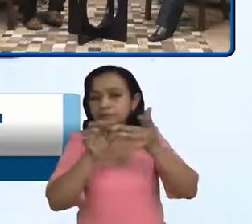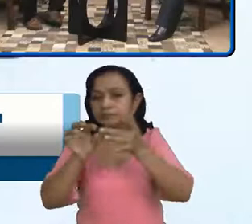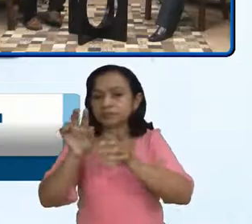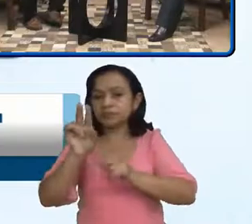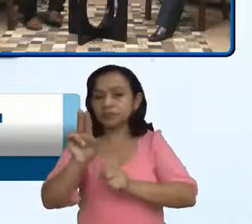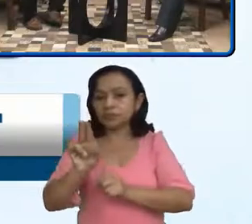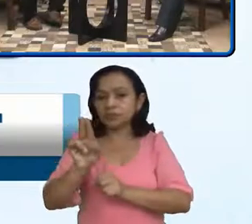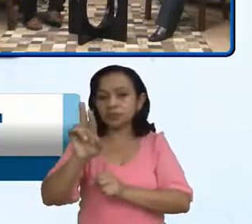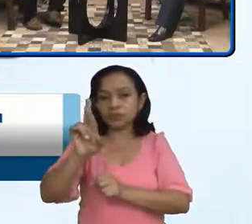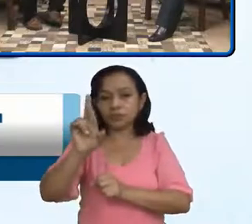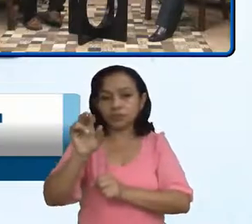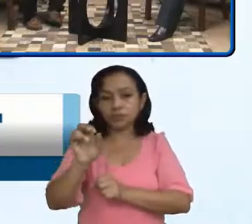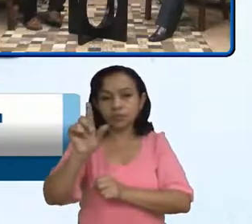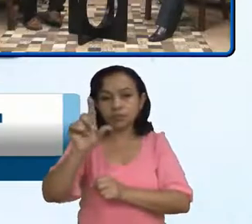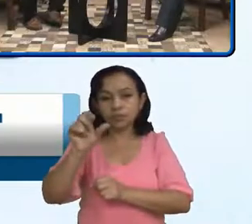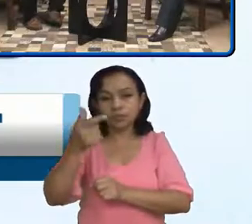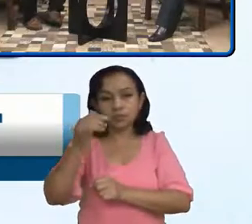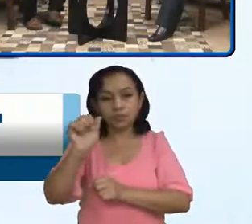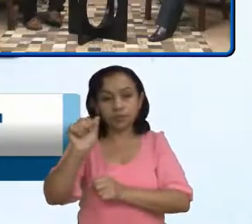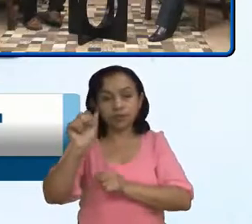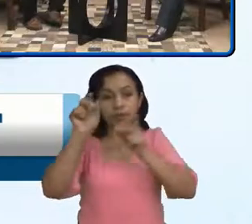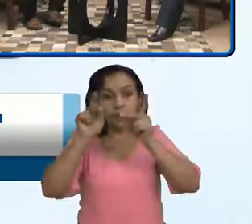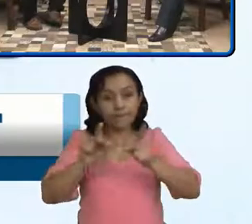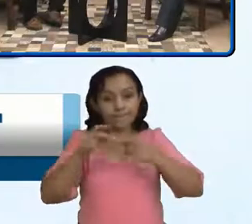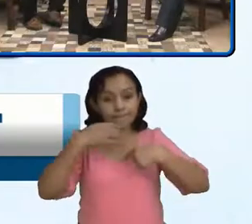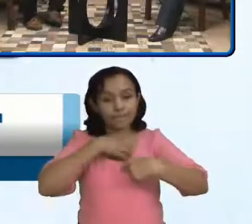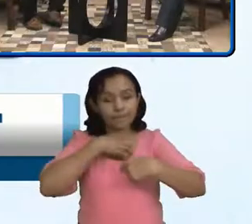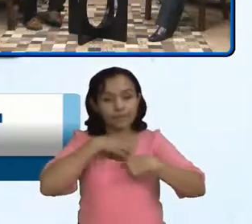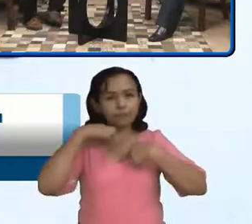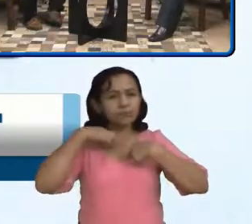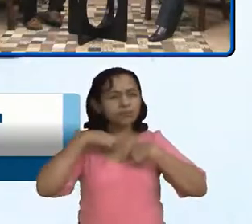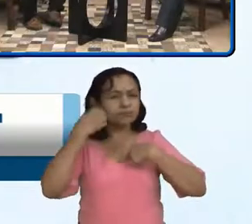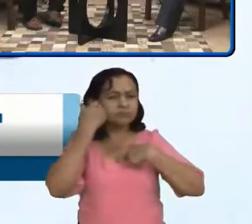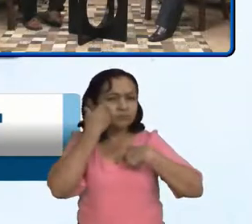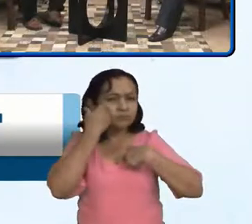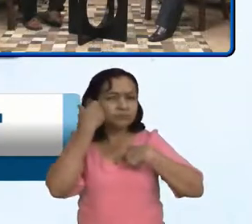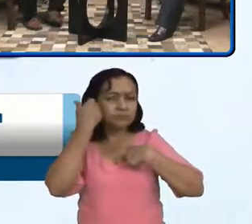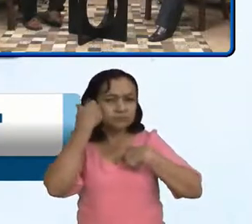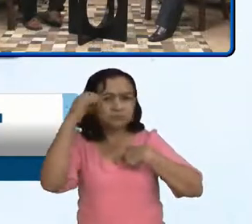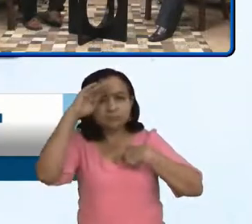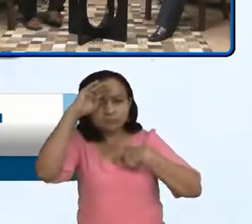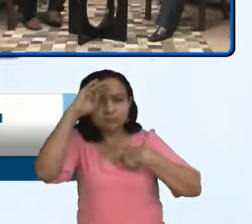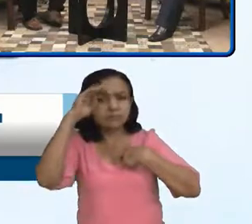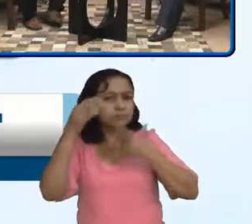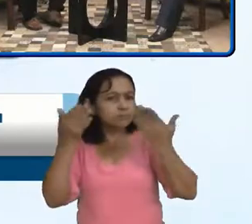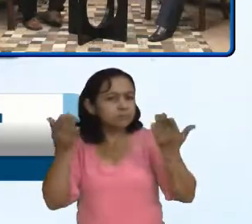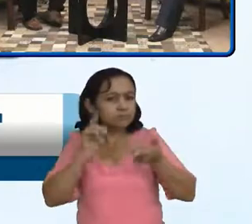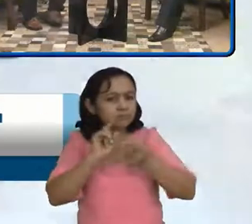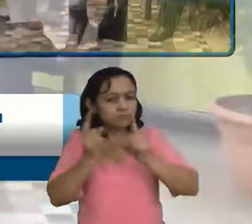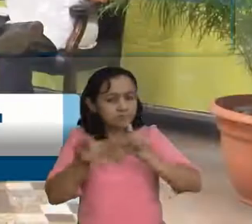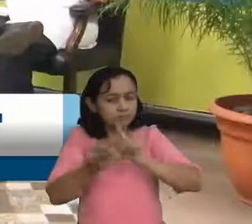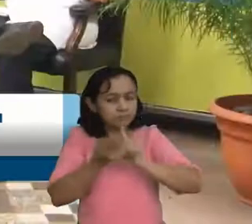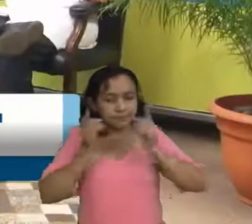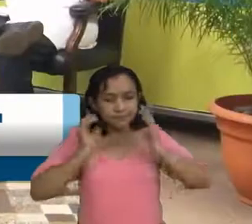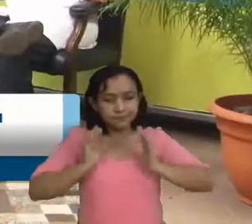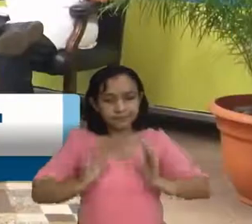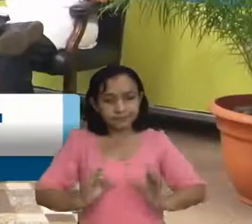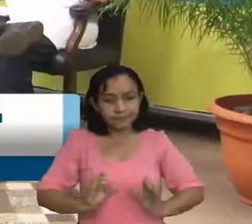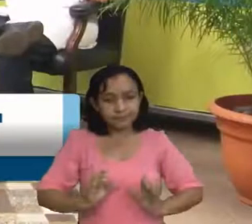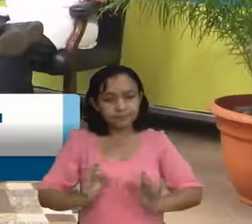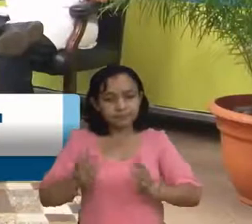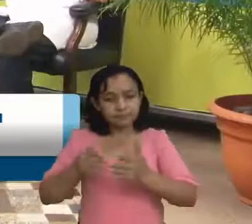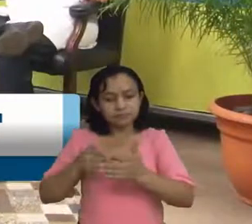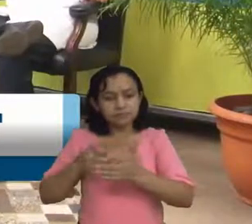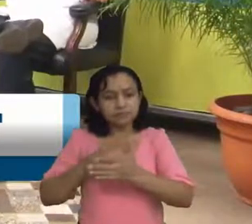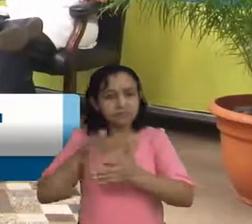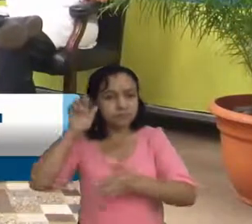urología, o a nuestro televidente, pueden identificar de que esté ante una posible alteración de la uropatía obstructiva.